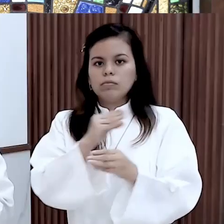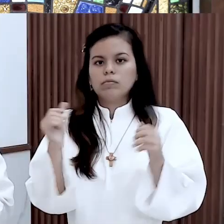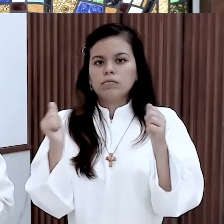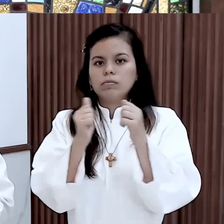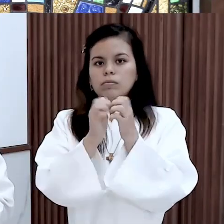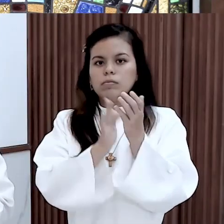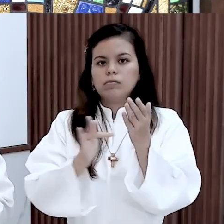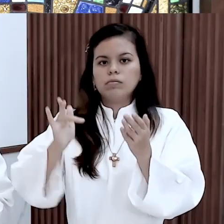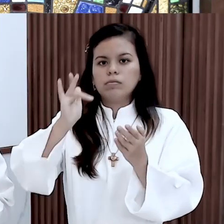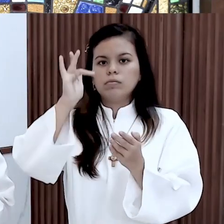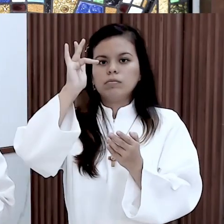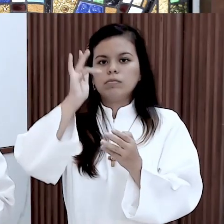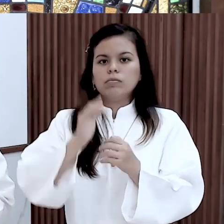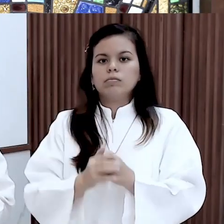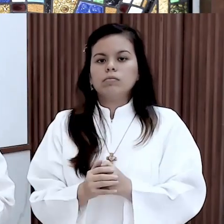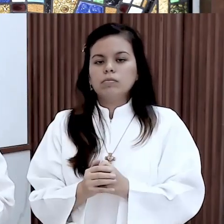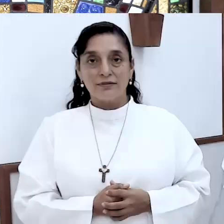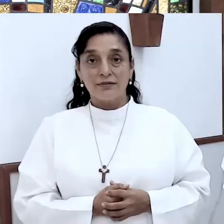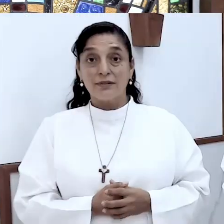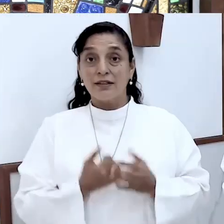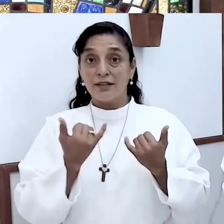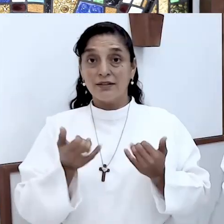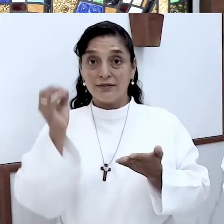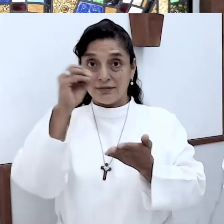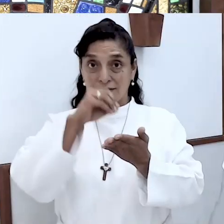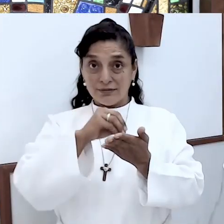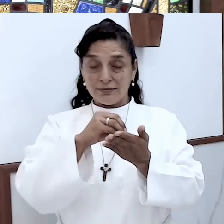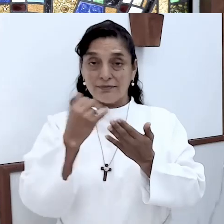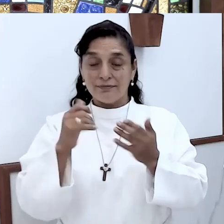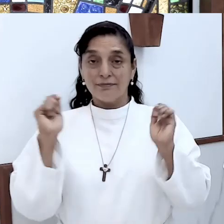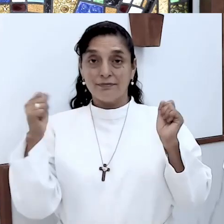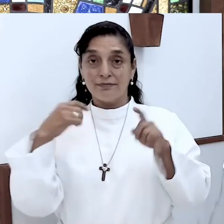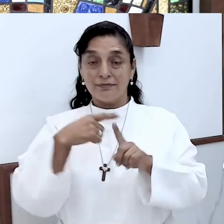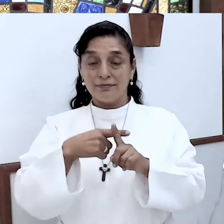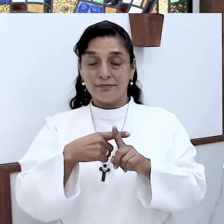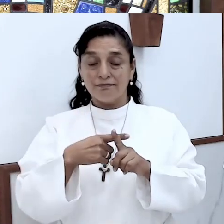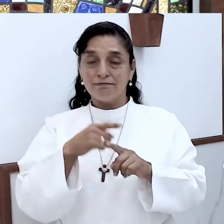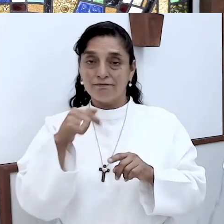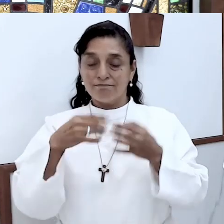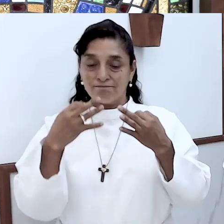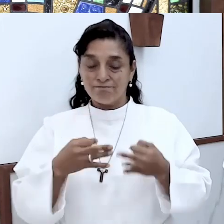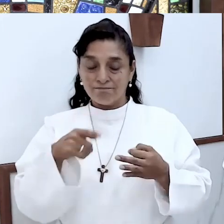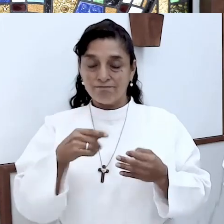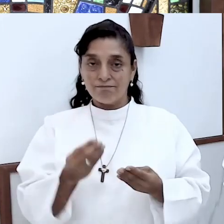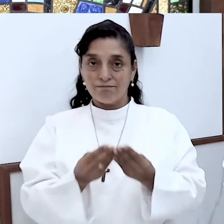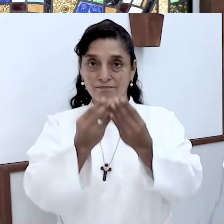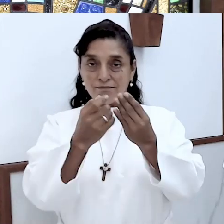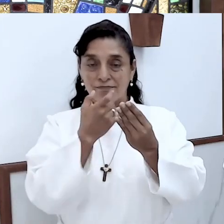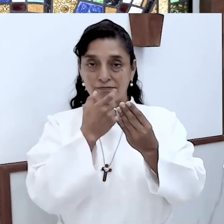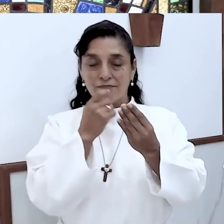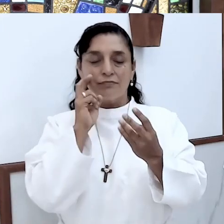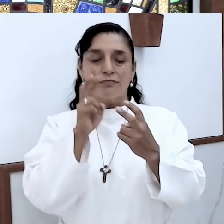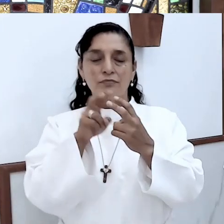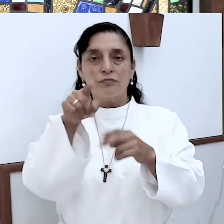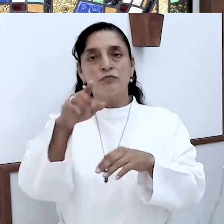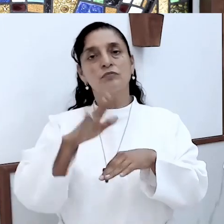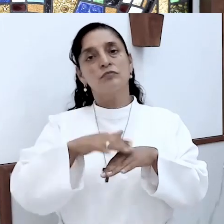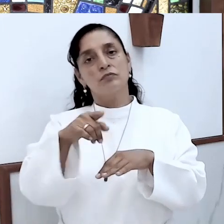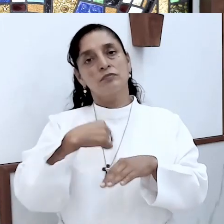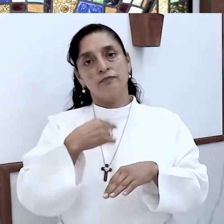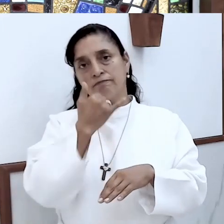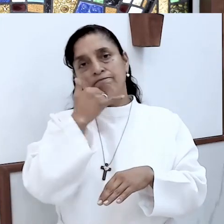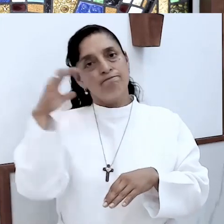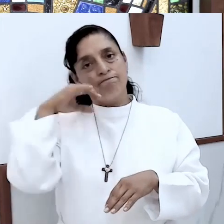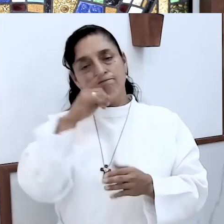Y con su espíritu. Dispongámonos a celebrar dignamente esta Eucaristía, reconociendo con